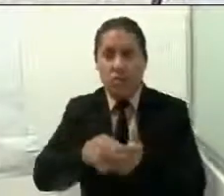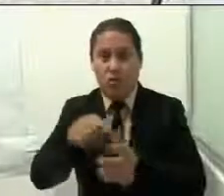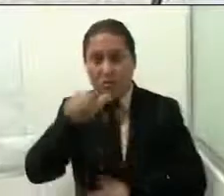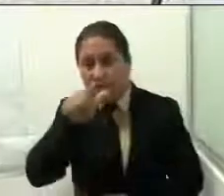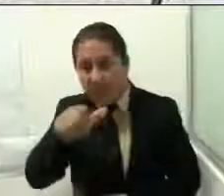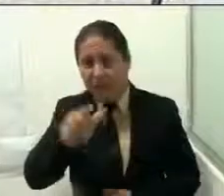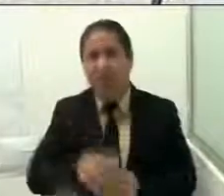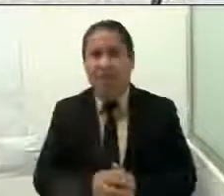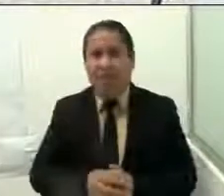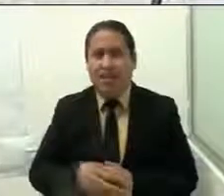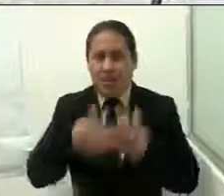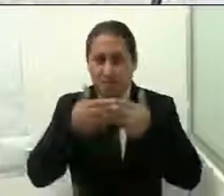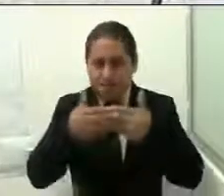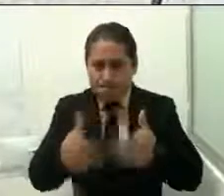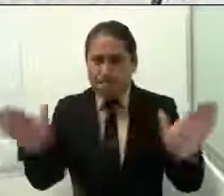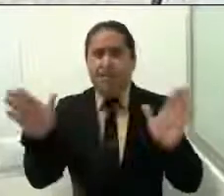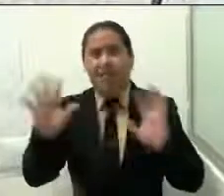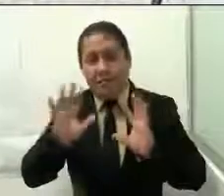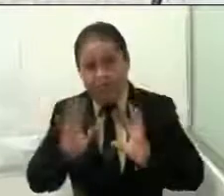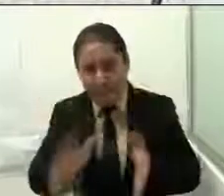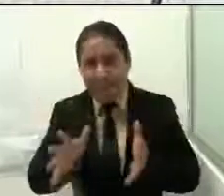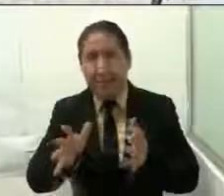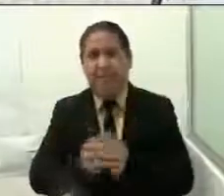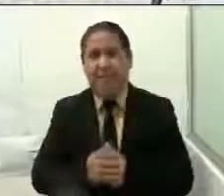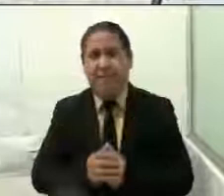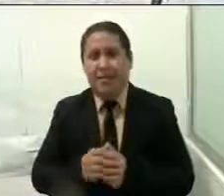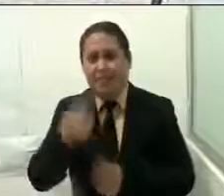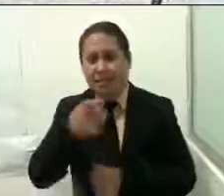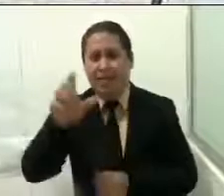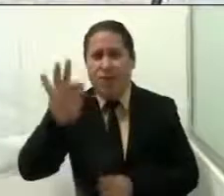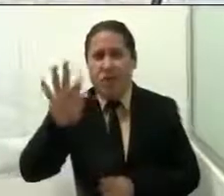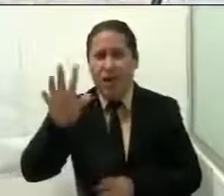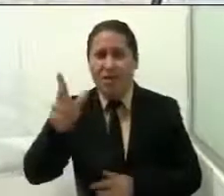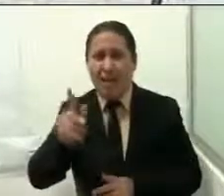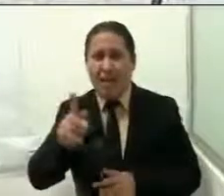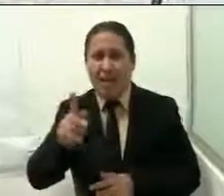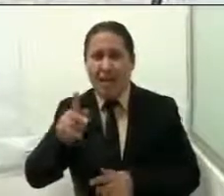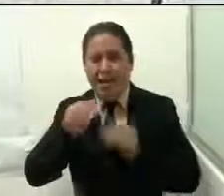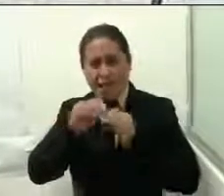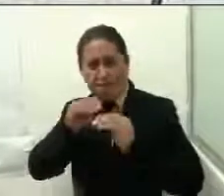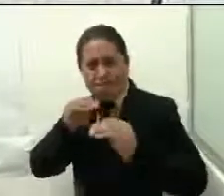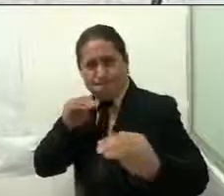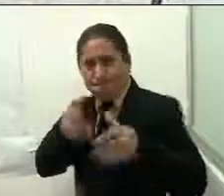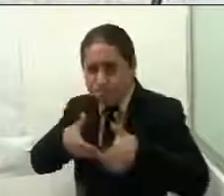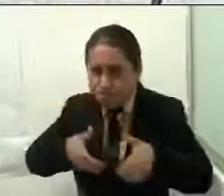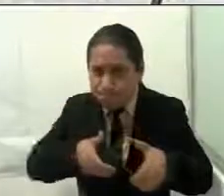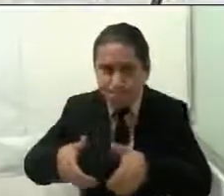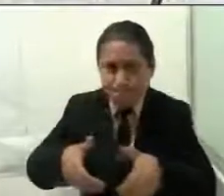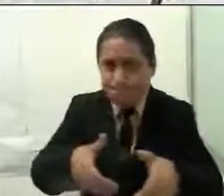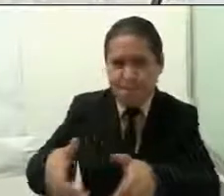aperturamos y rehabilitamos 140 kilómetros de caminos sacacosechas